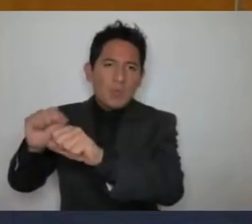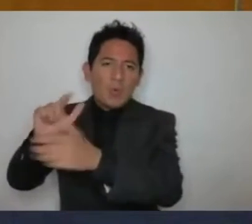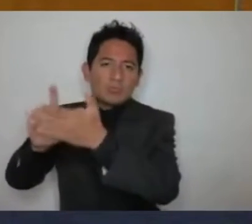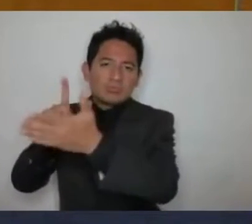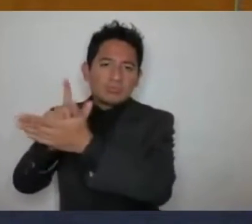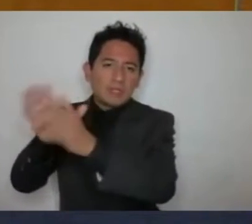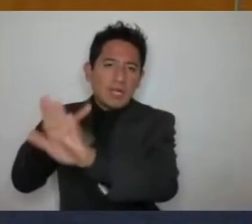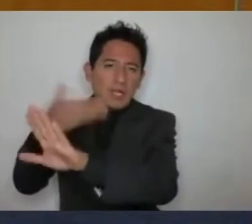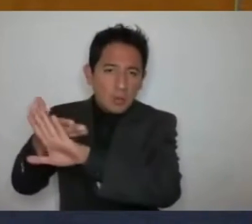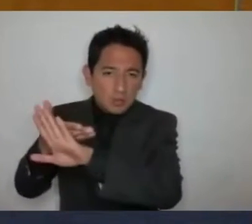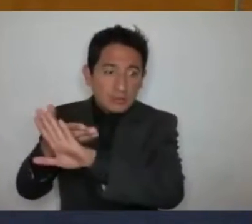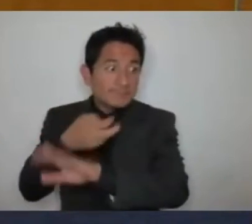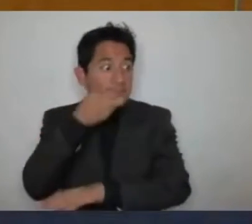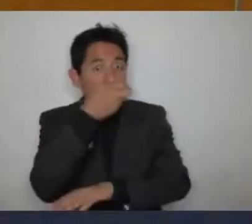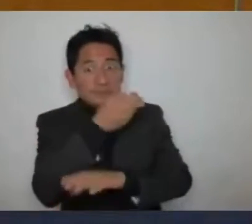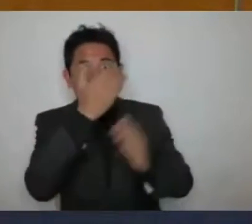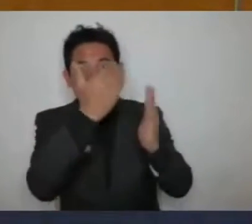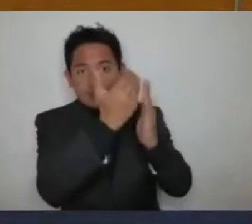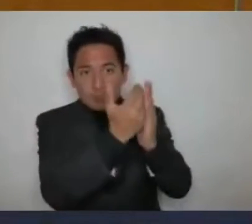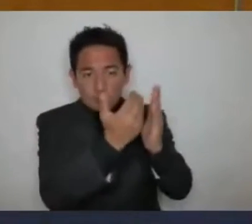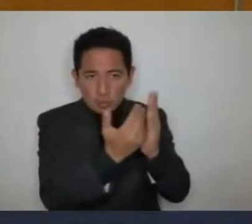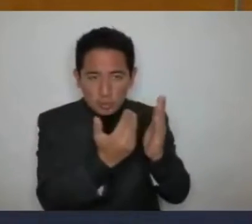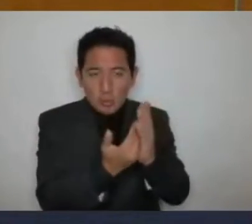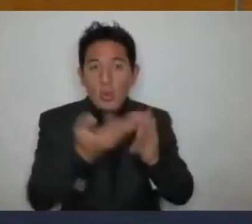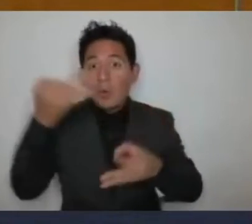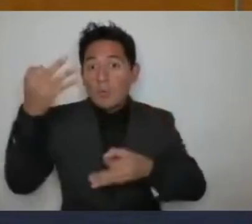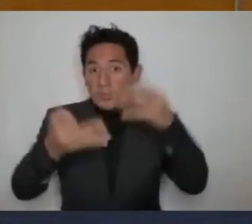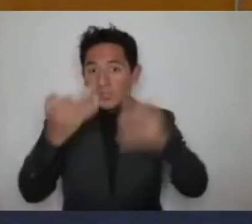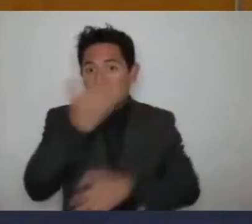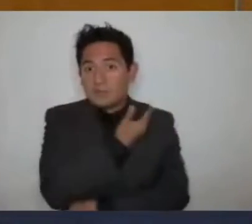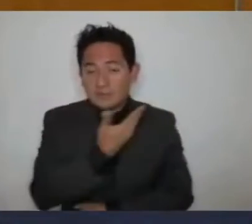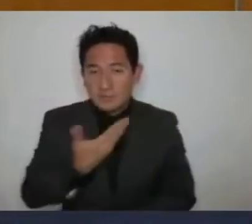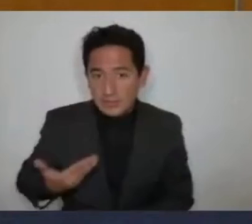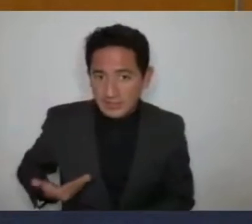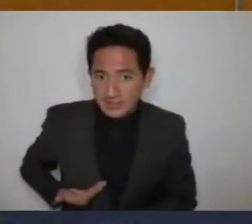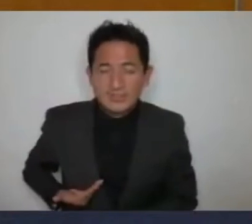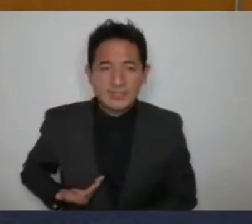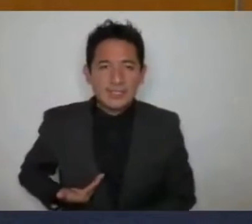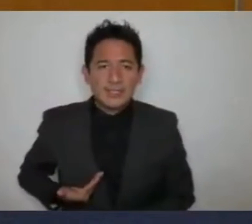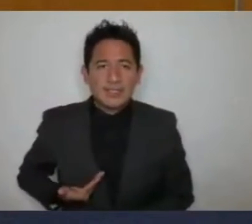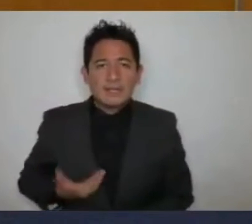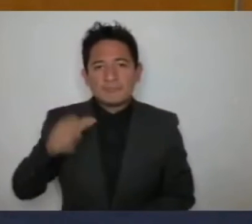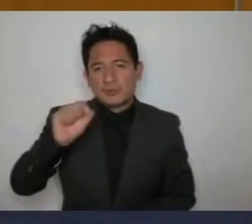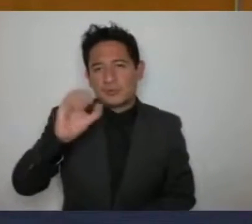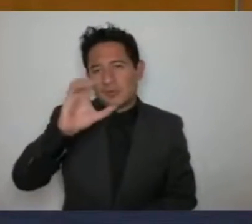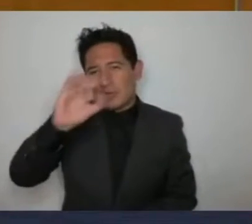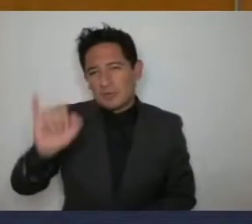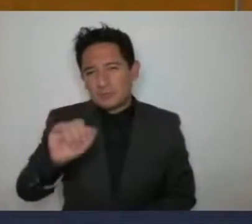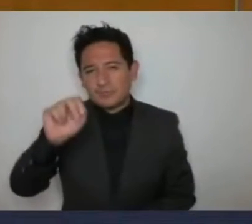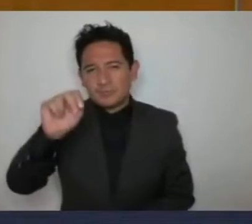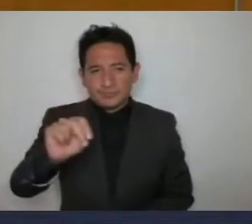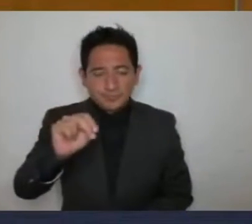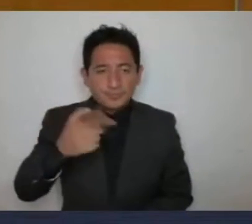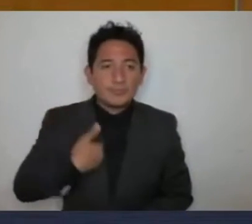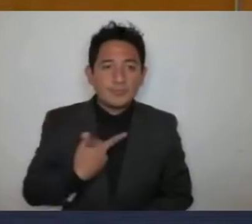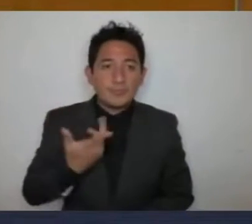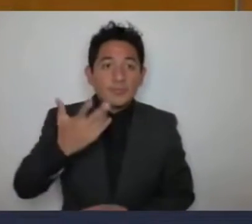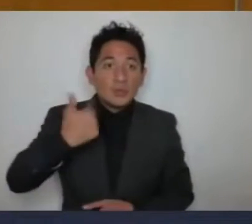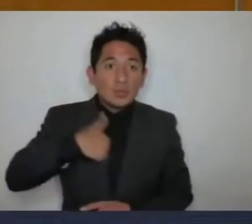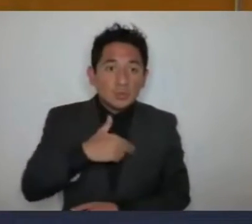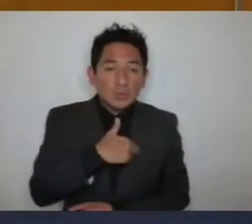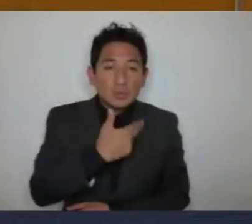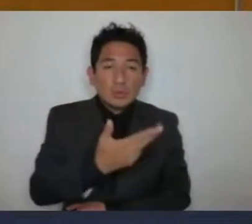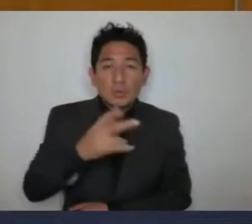eh la ministra presidenta cuando nos reunimos con el grupo de trabajo donde Pues el instituto de la defensoría pública aportó